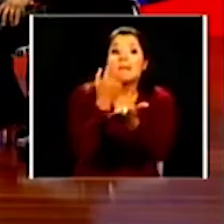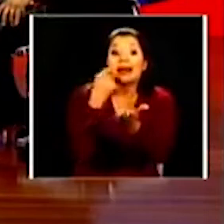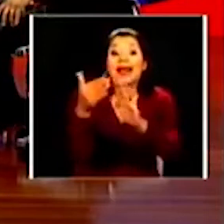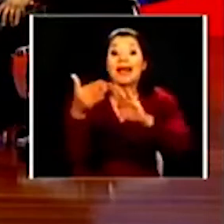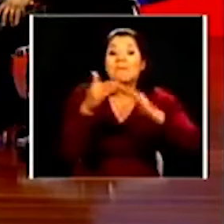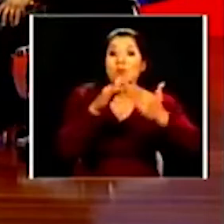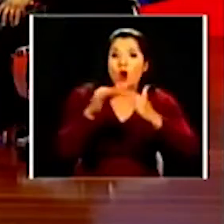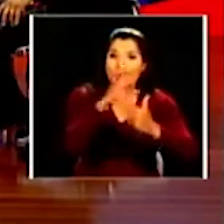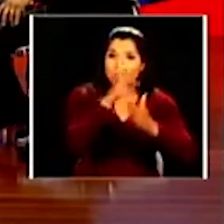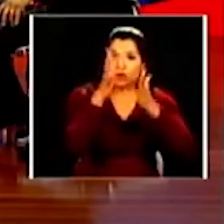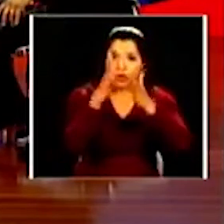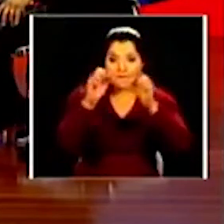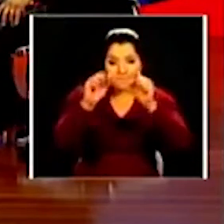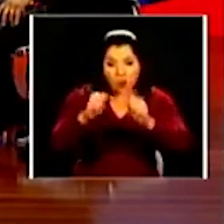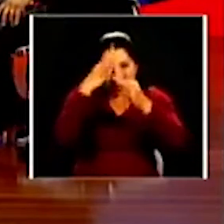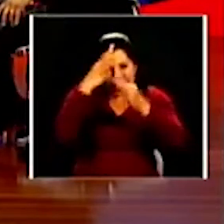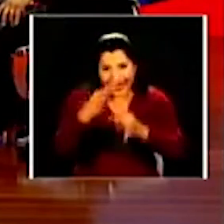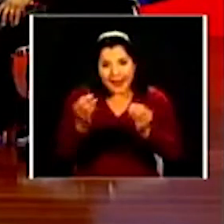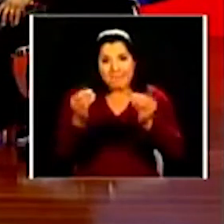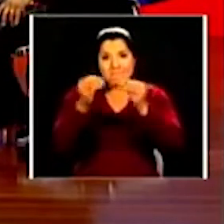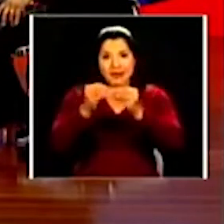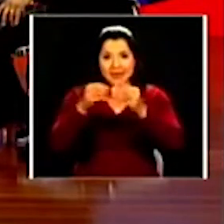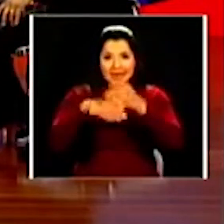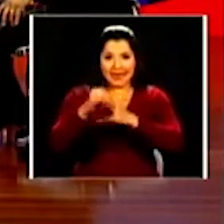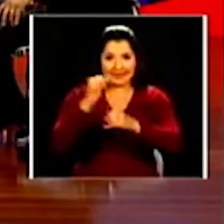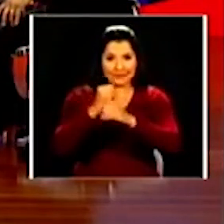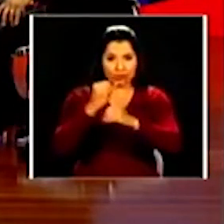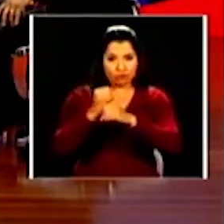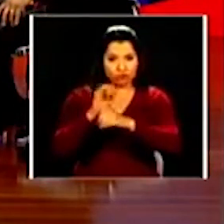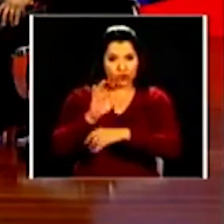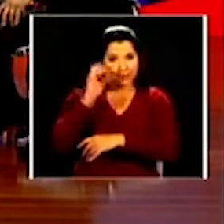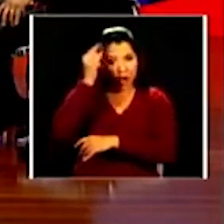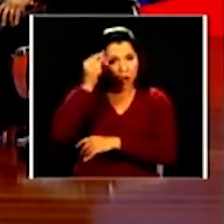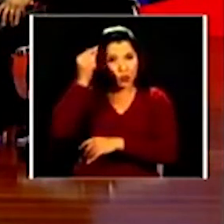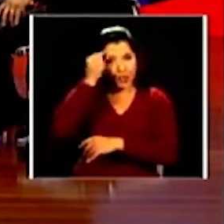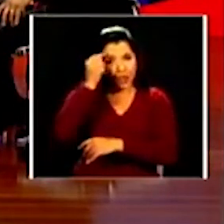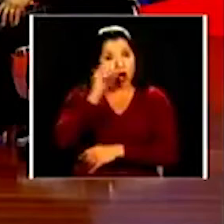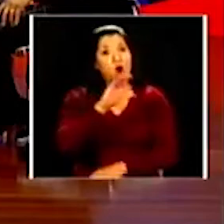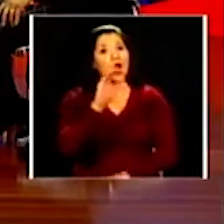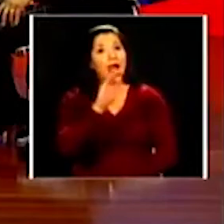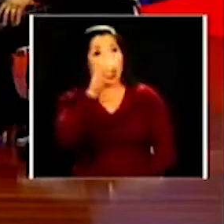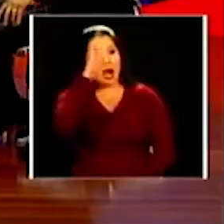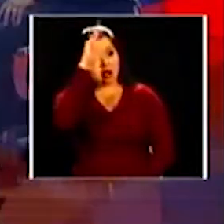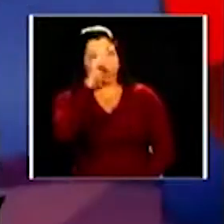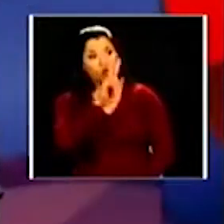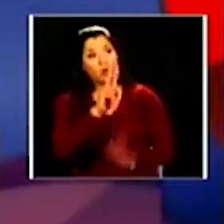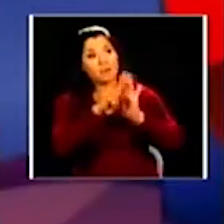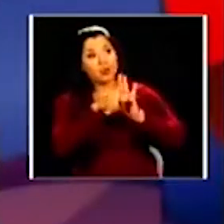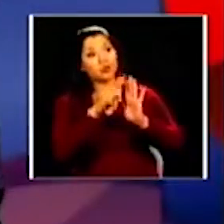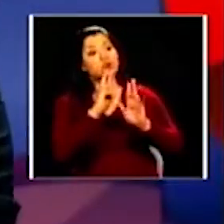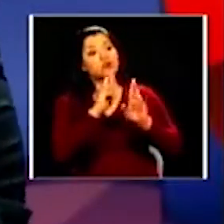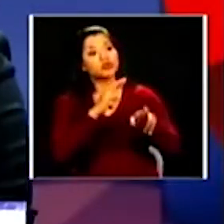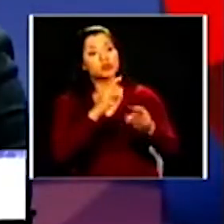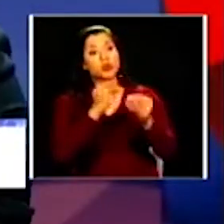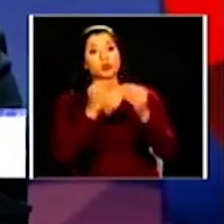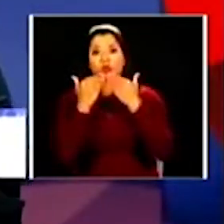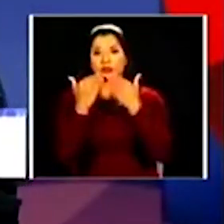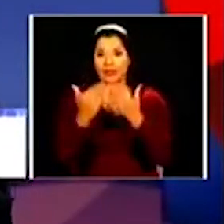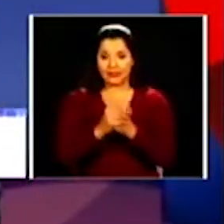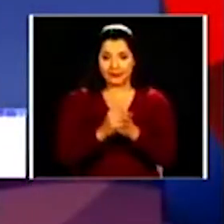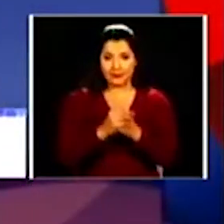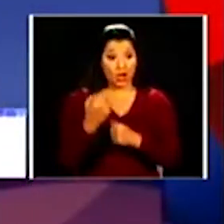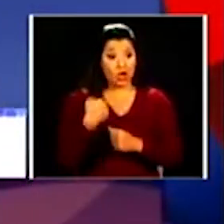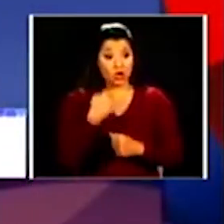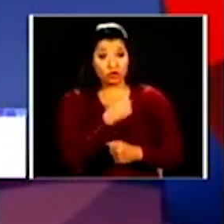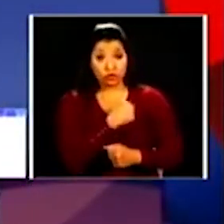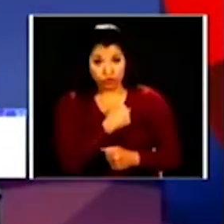credibilidad en las instituciones democráticas? Don Carlos, 2 minutos para su respuesta. Muchas gracias. Primero, hemos generado un grupo